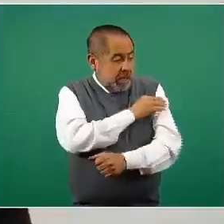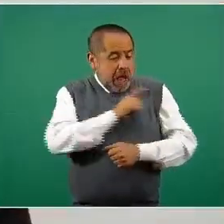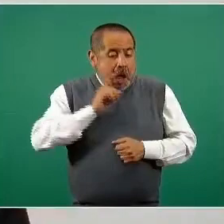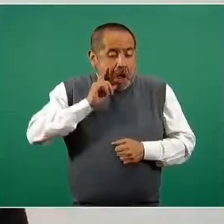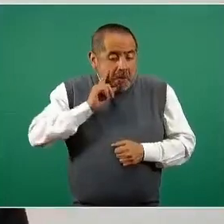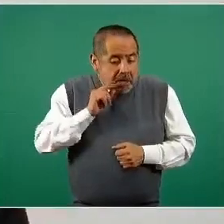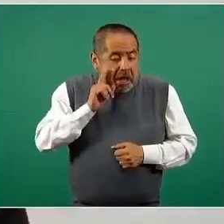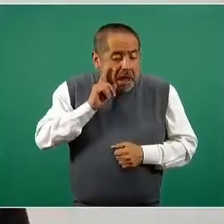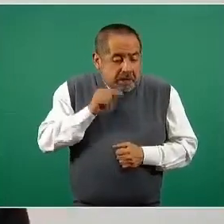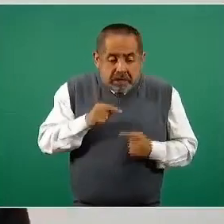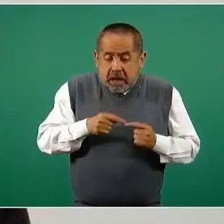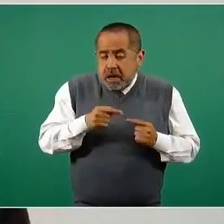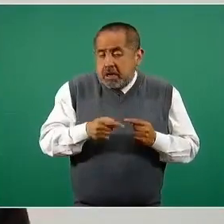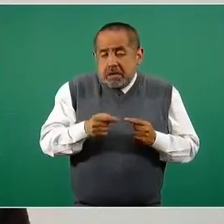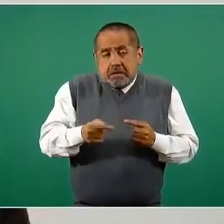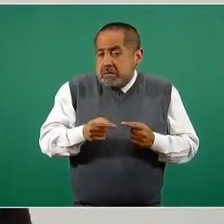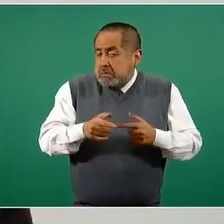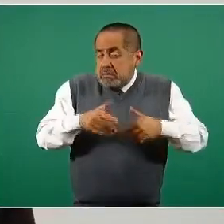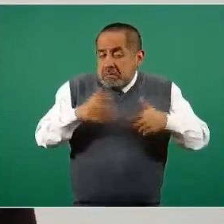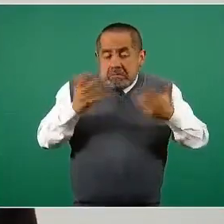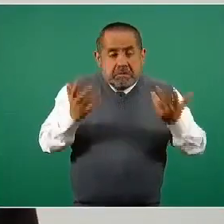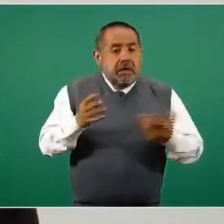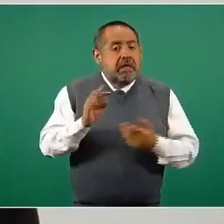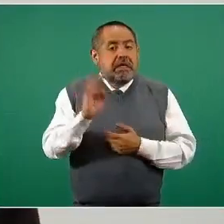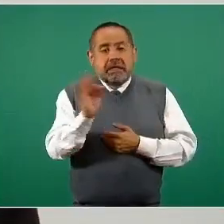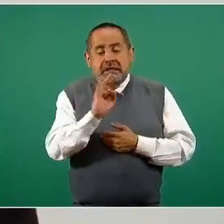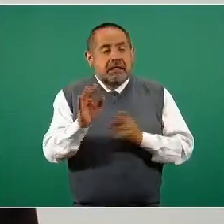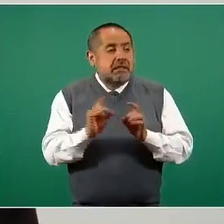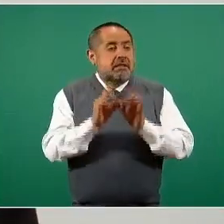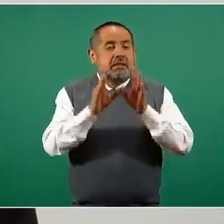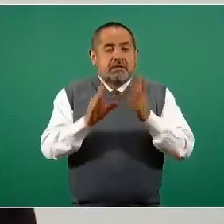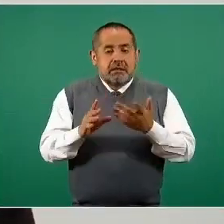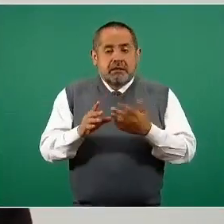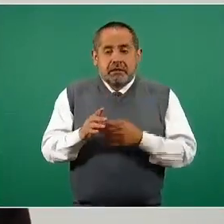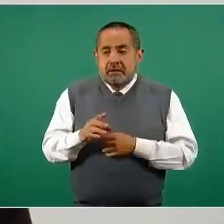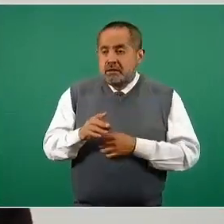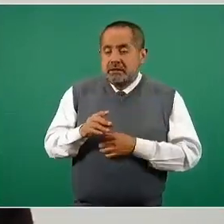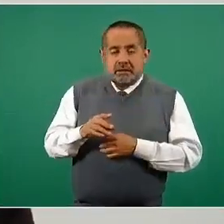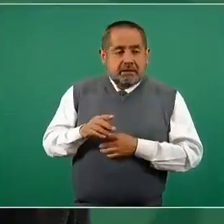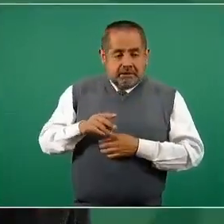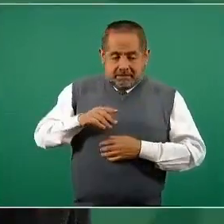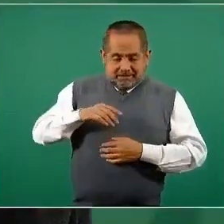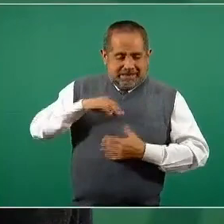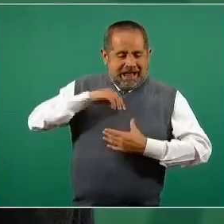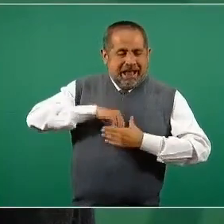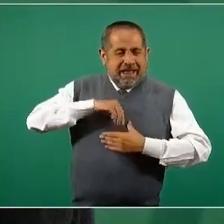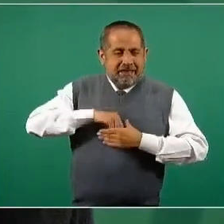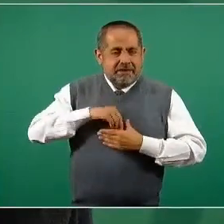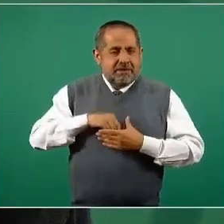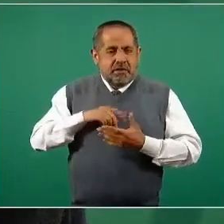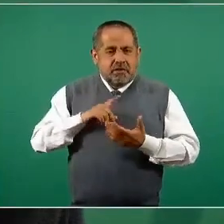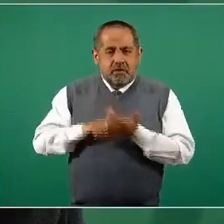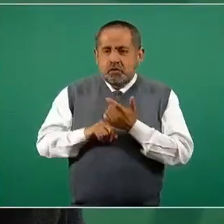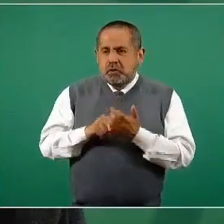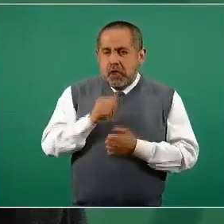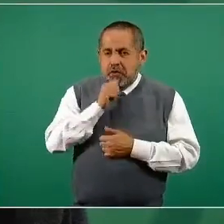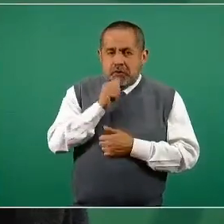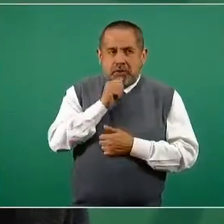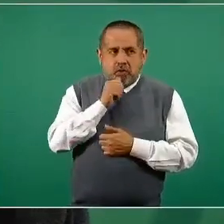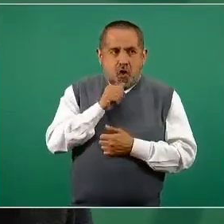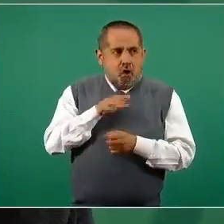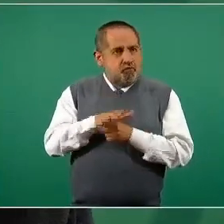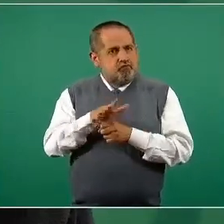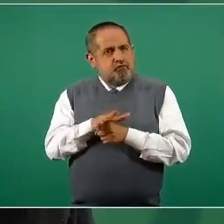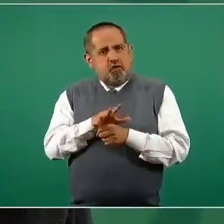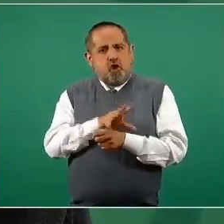2 semanas después de la segunda dosis, si la reacción inmunológica para efectos de la primera no fue